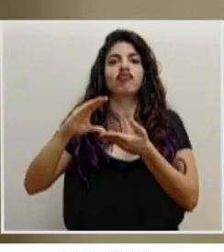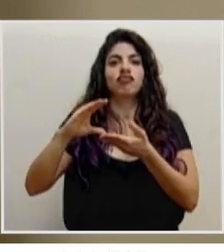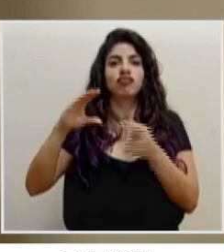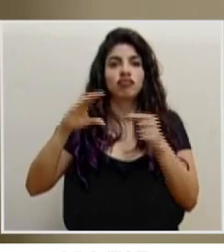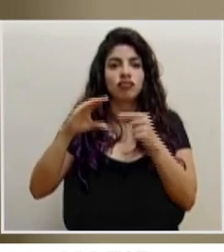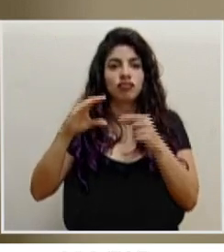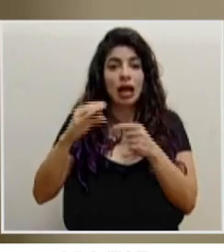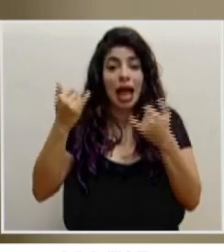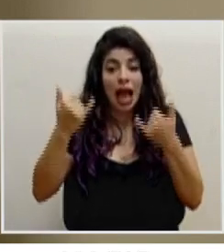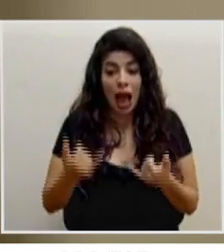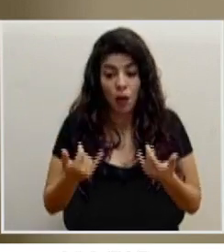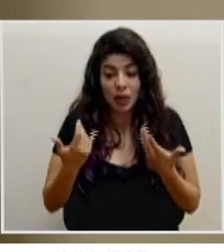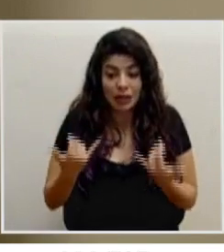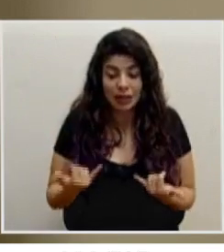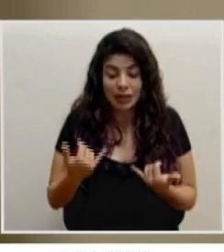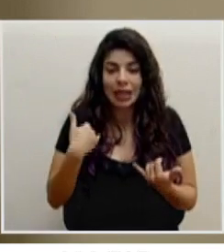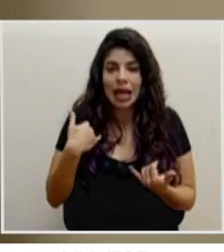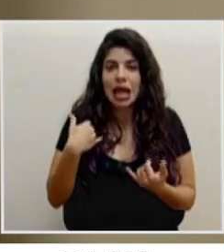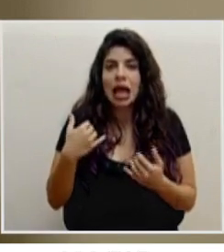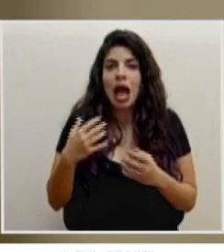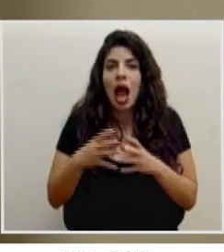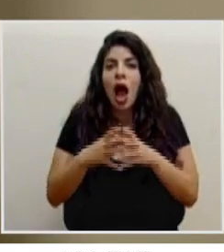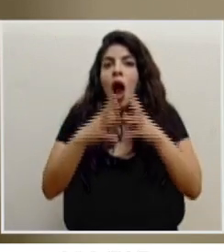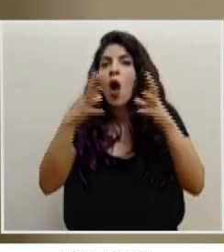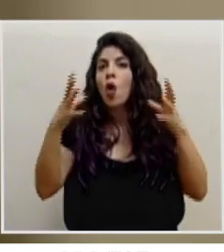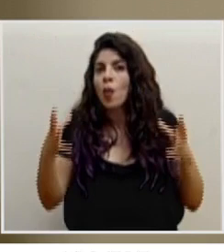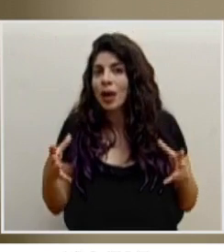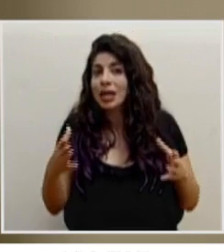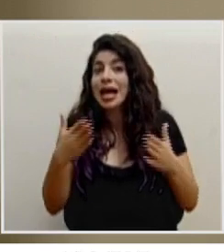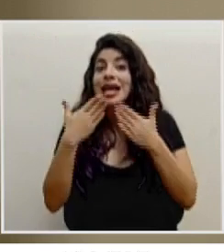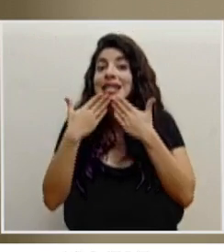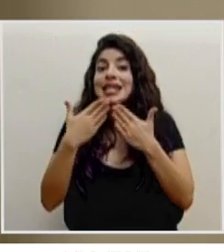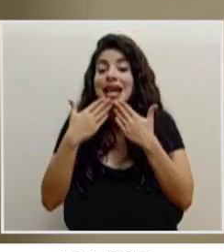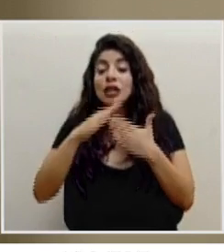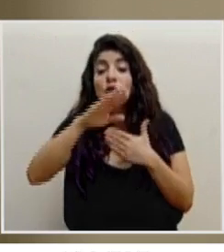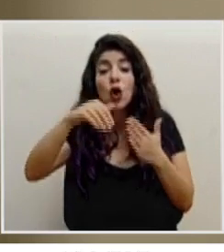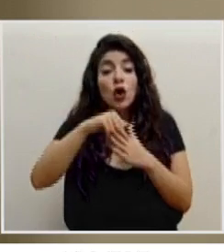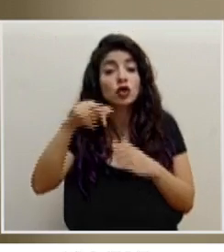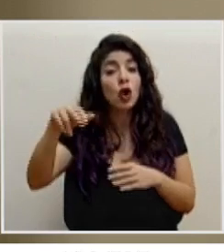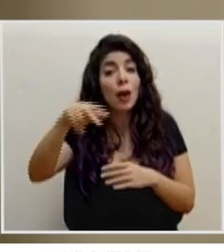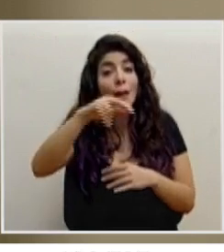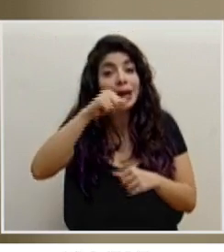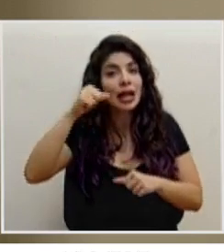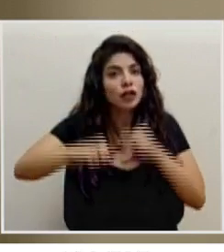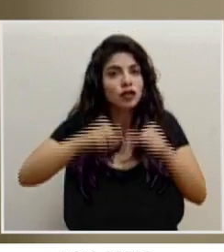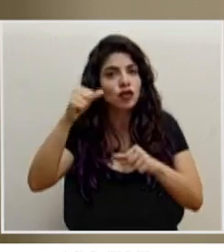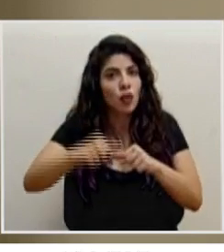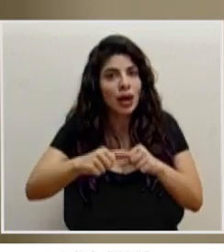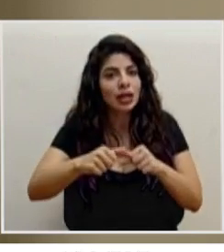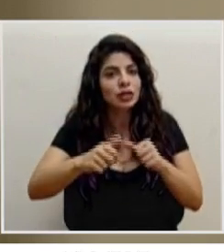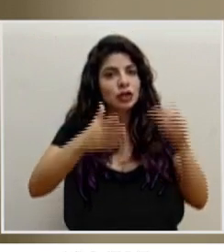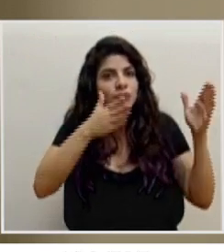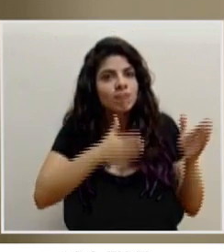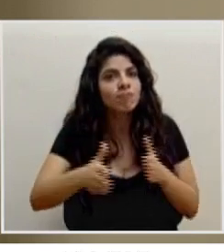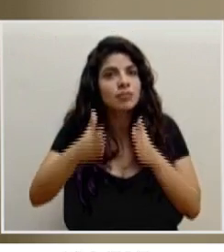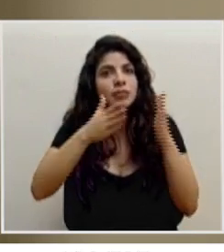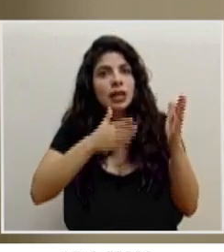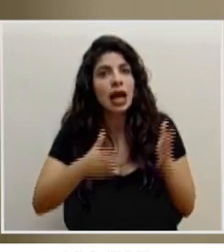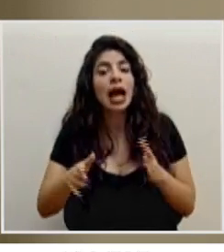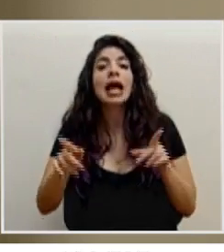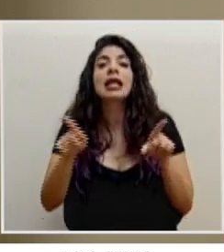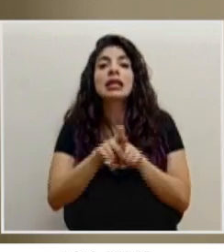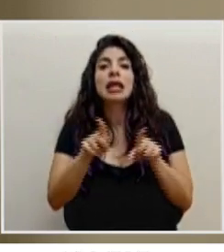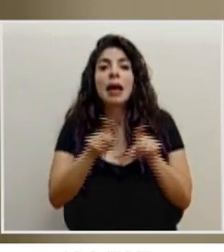a obtener realmente un aumento importante gracias al esfuerzo de todos los compañeros y compañeras en el tema de la logística y también